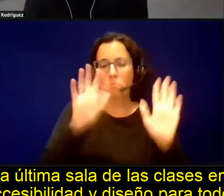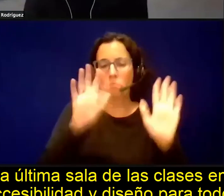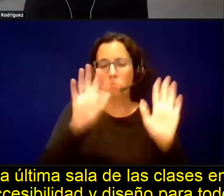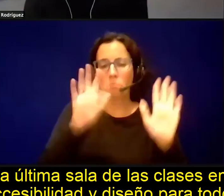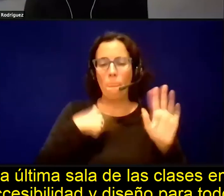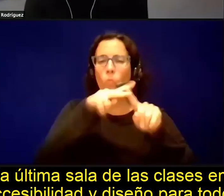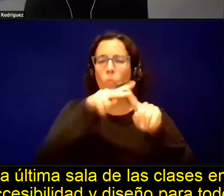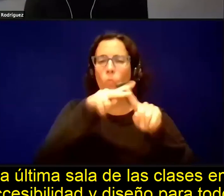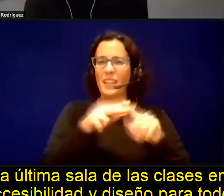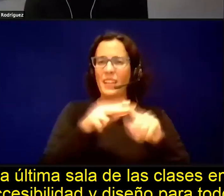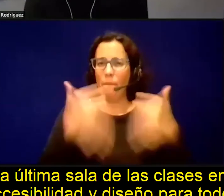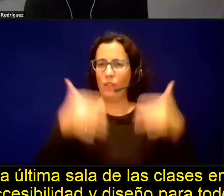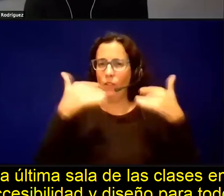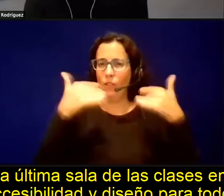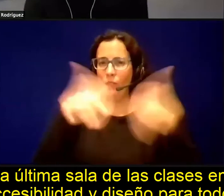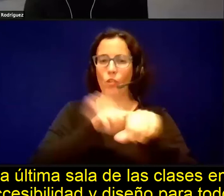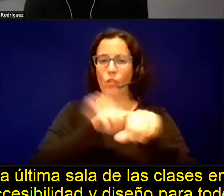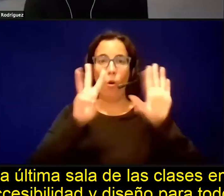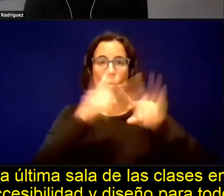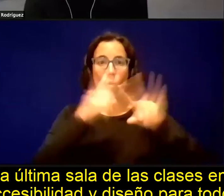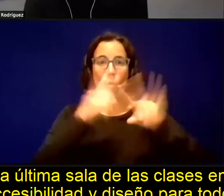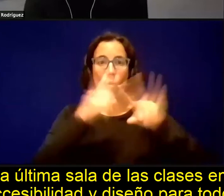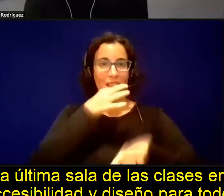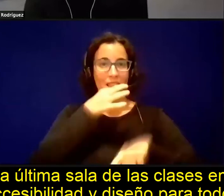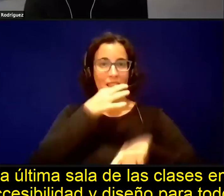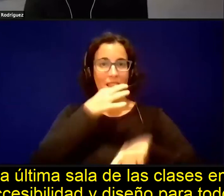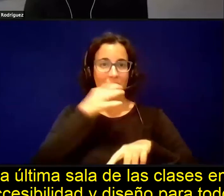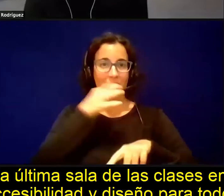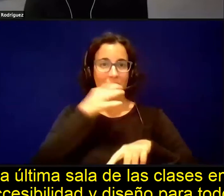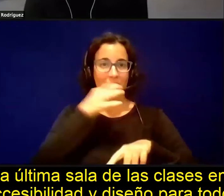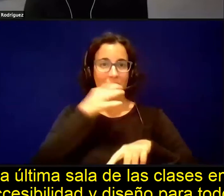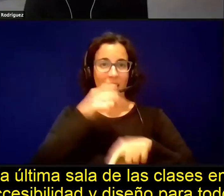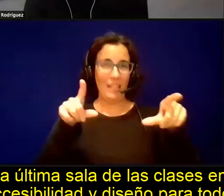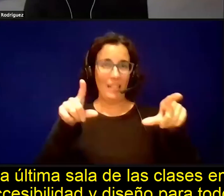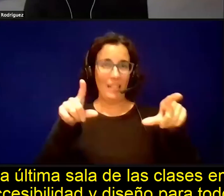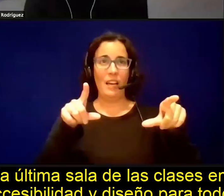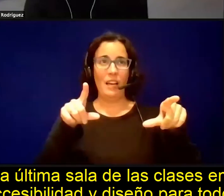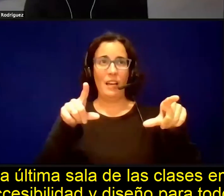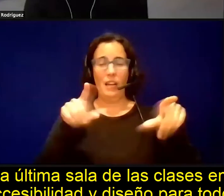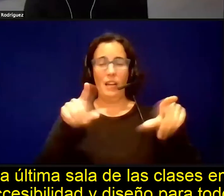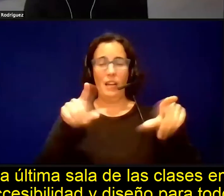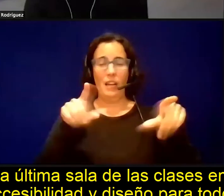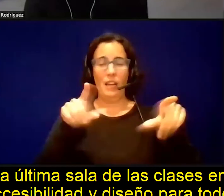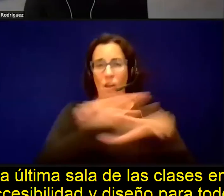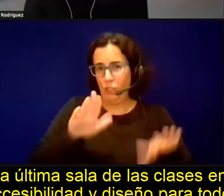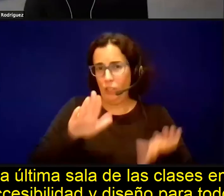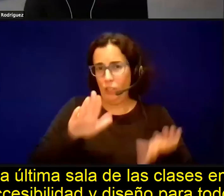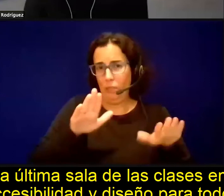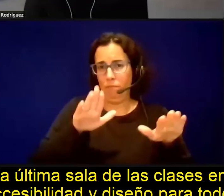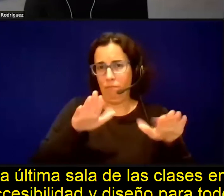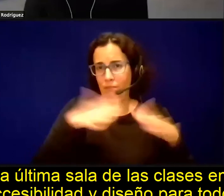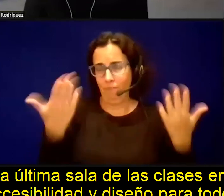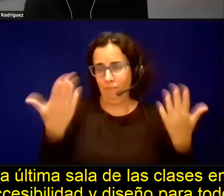tarde, en la última sala de las clases que había junto en los sótanos de la